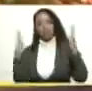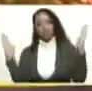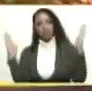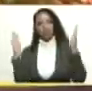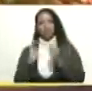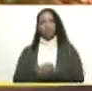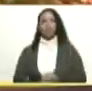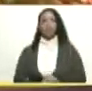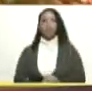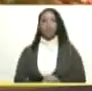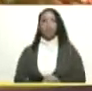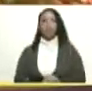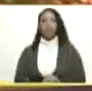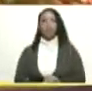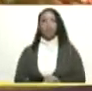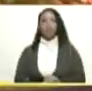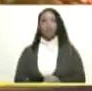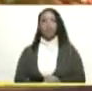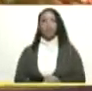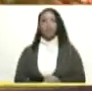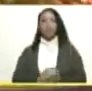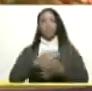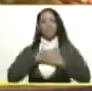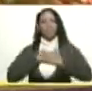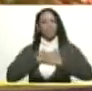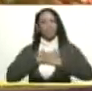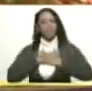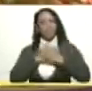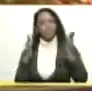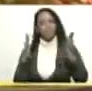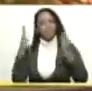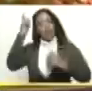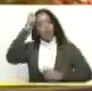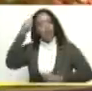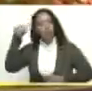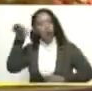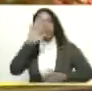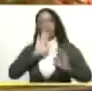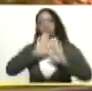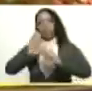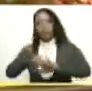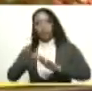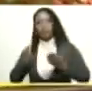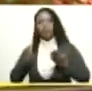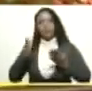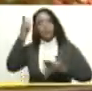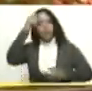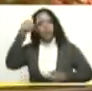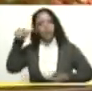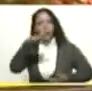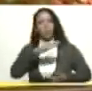entrega, la solidaridad con nuestro pueblo, la entrega con nuestro pueblo.